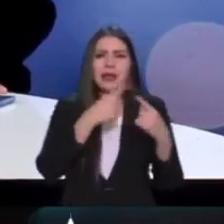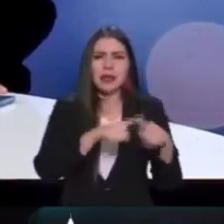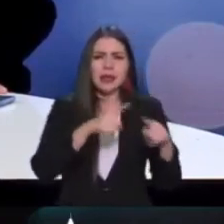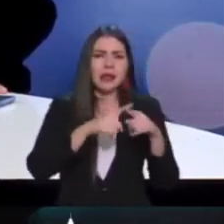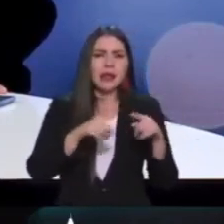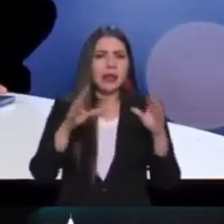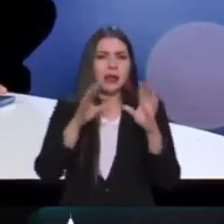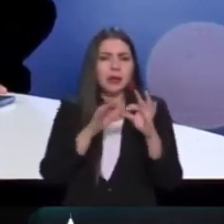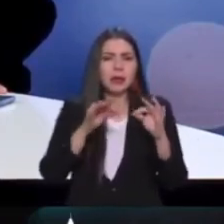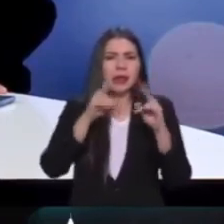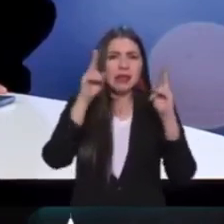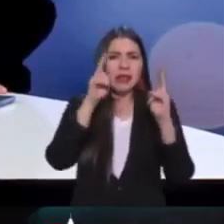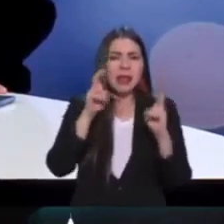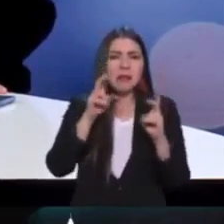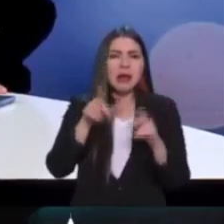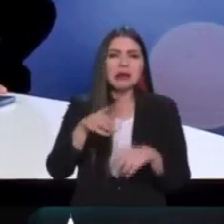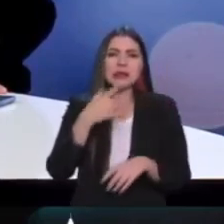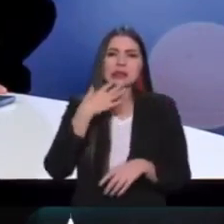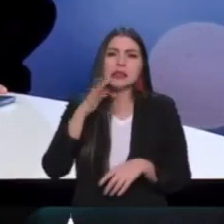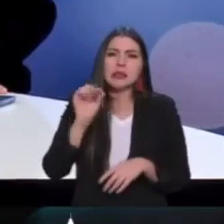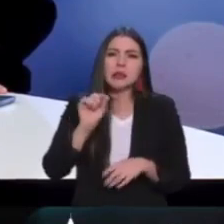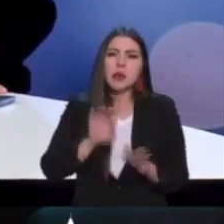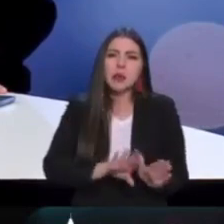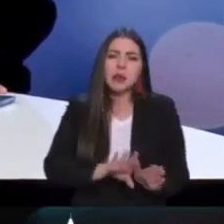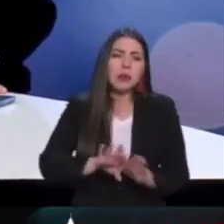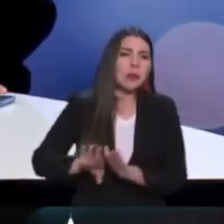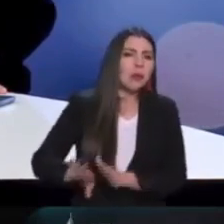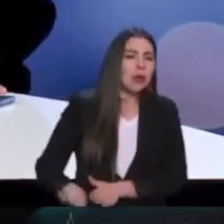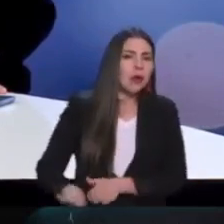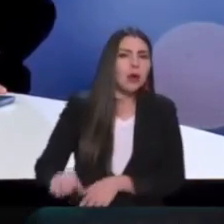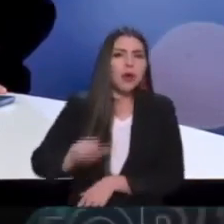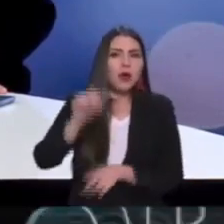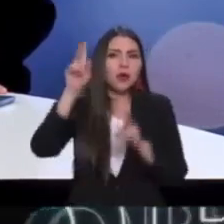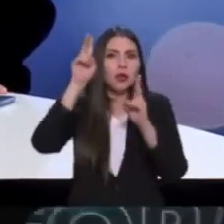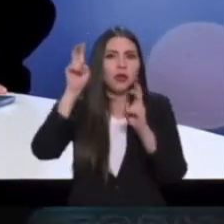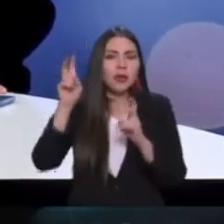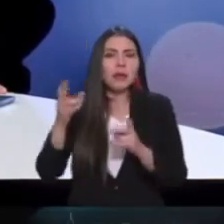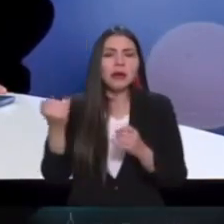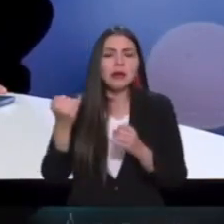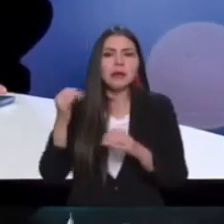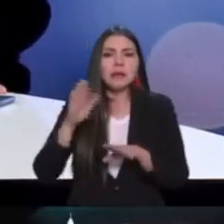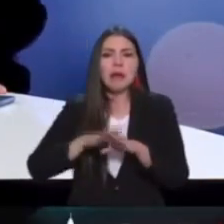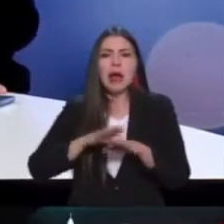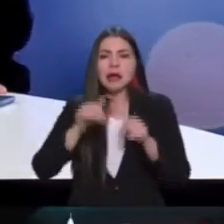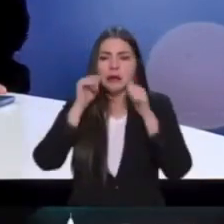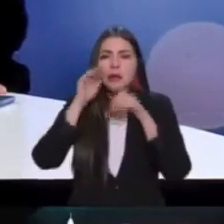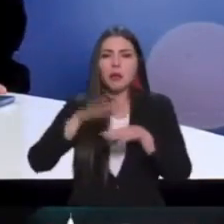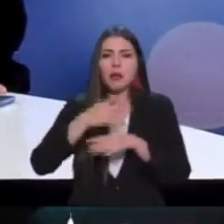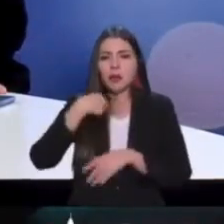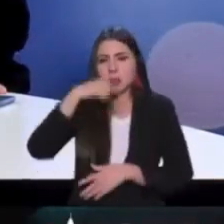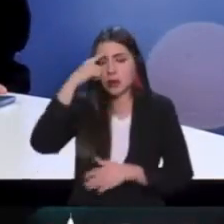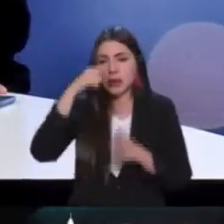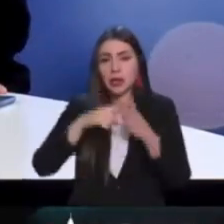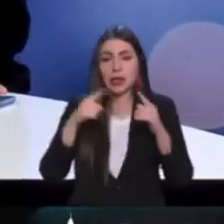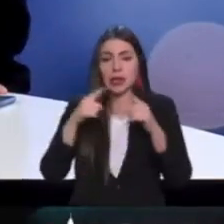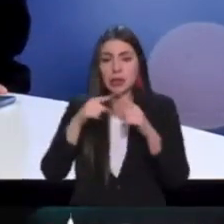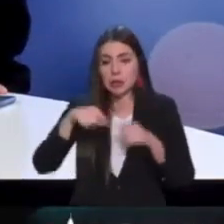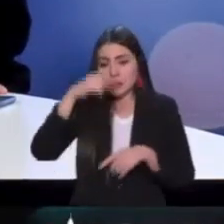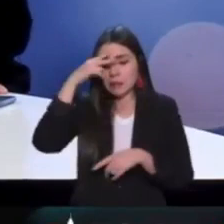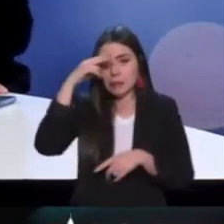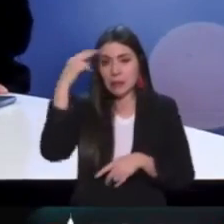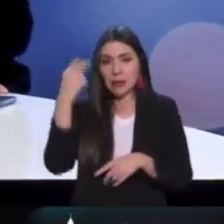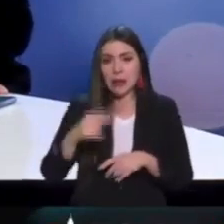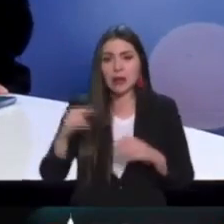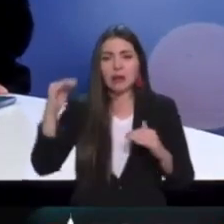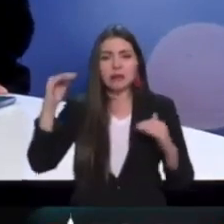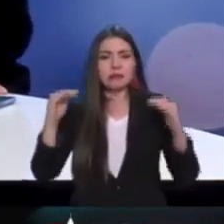dado interés a otros temas. Entonces siento que la Iglesia mexicana está un poco desfasada. Ok. Ese es el punto político